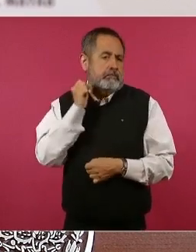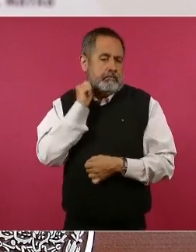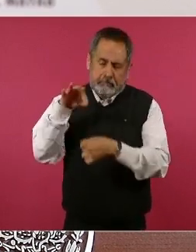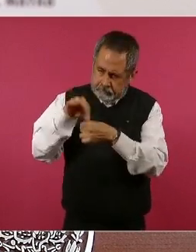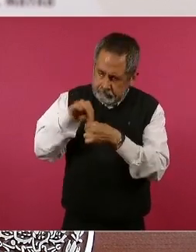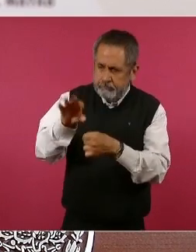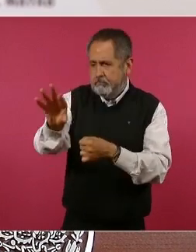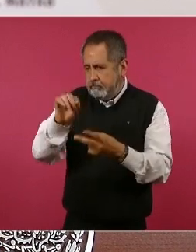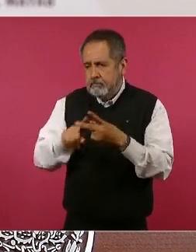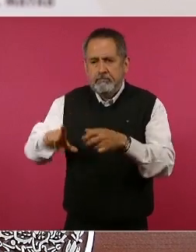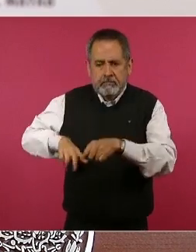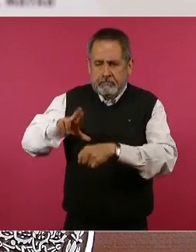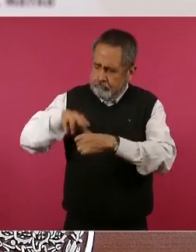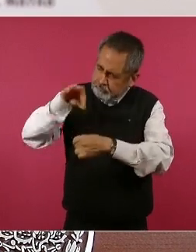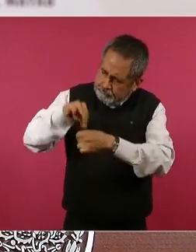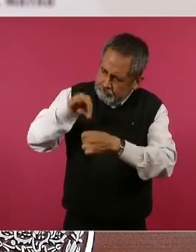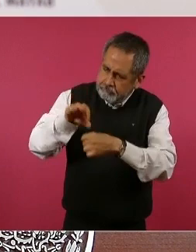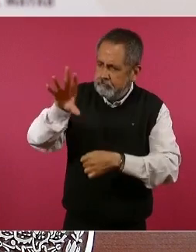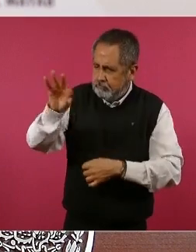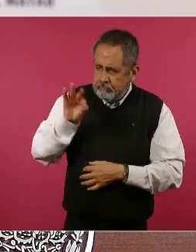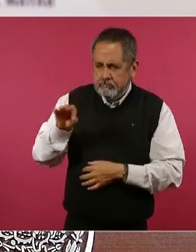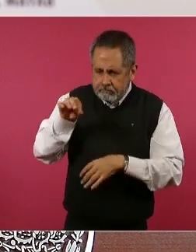senadores, a los gobernadores,